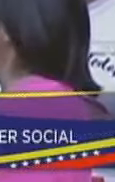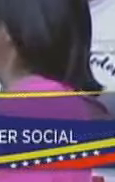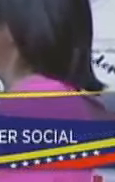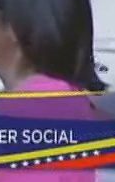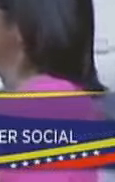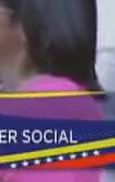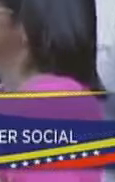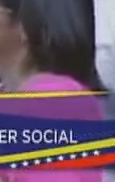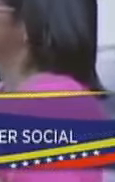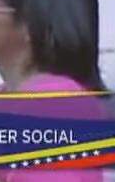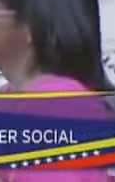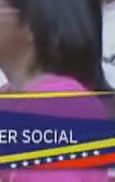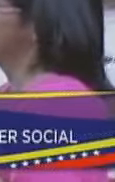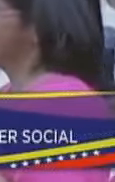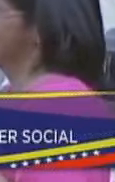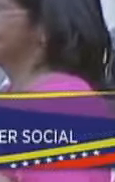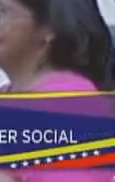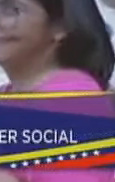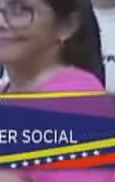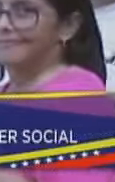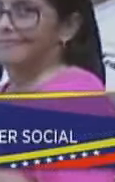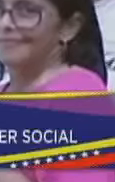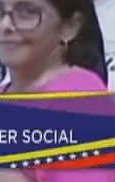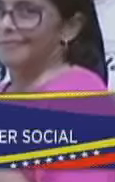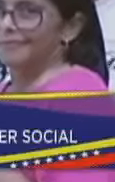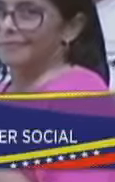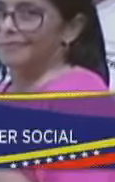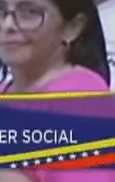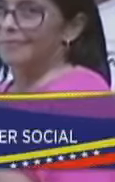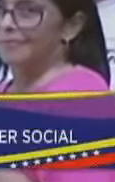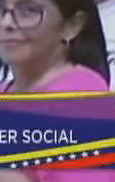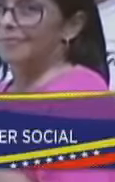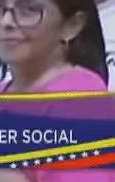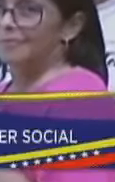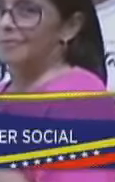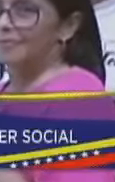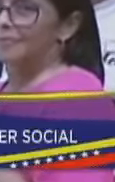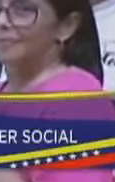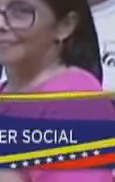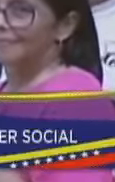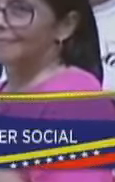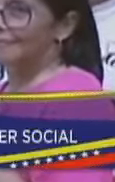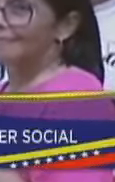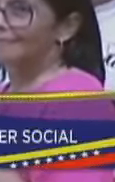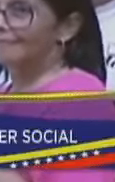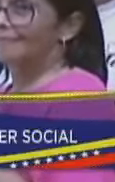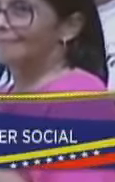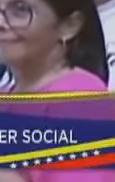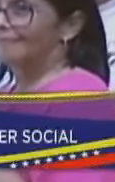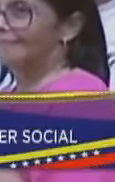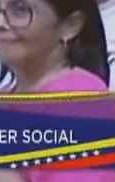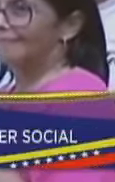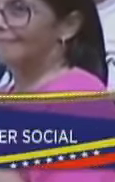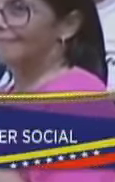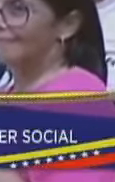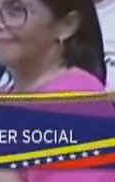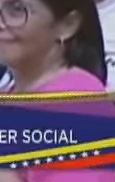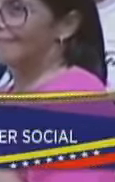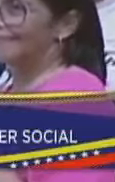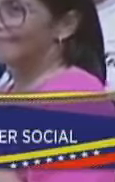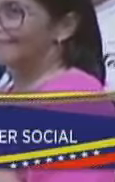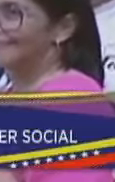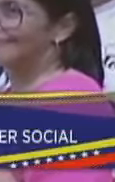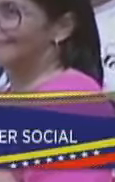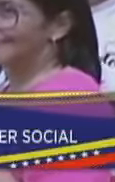nos desabastecieron todo el país? Que la gente hacía colas hasta de 24 horas y tenían que poner